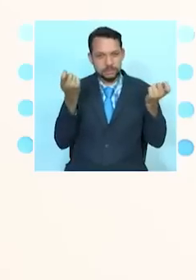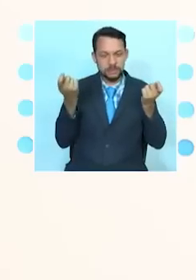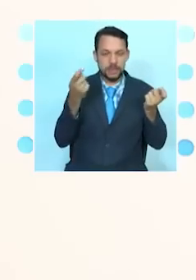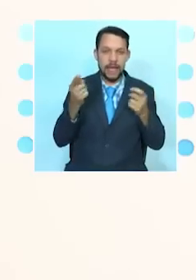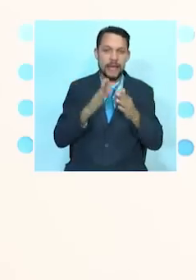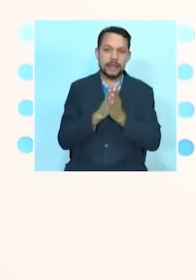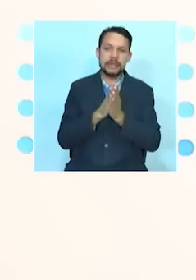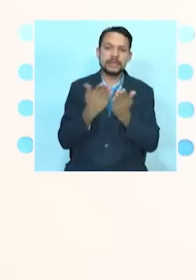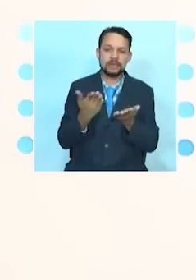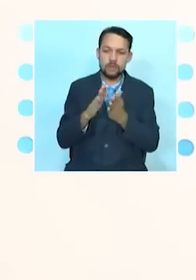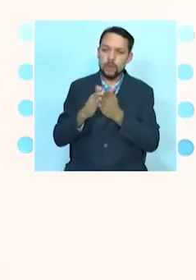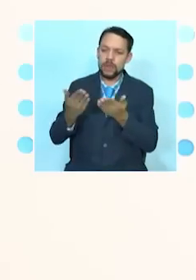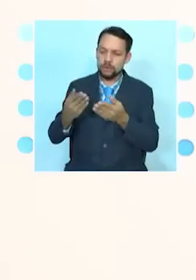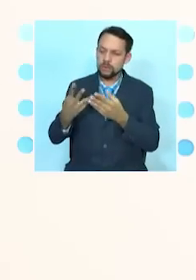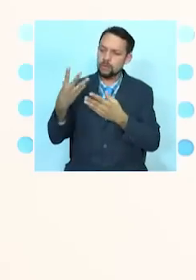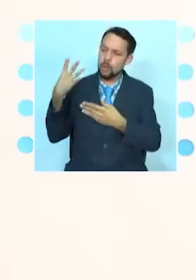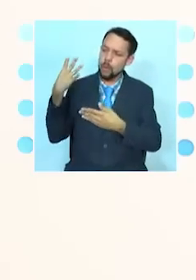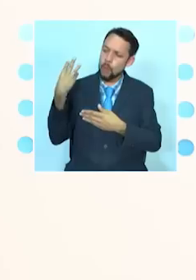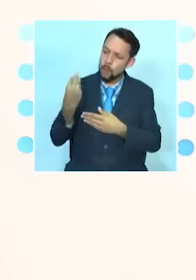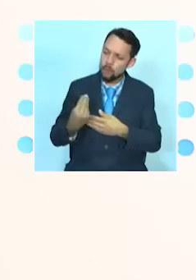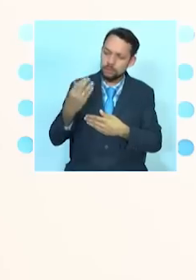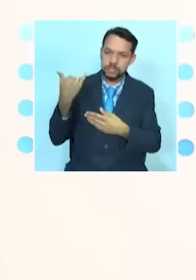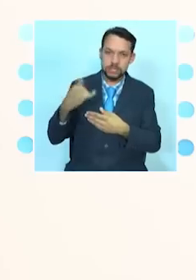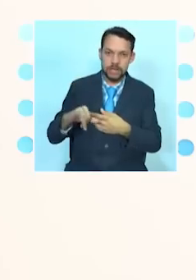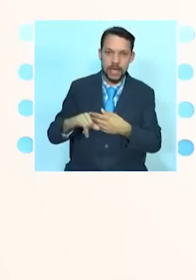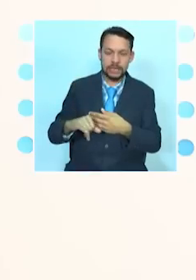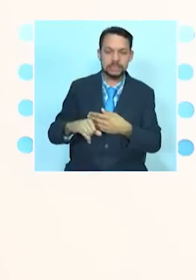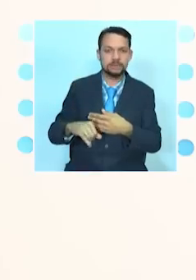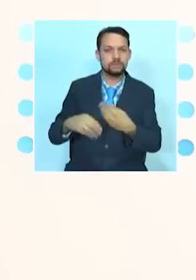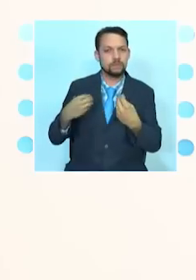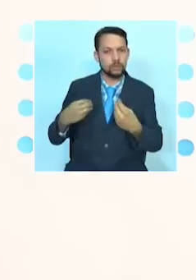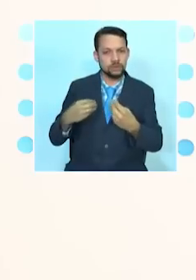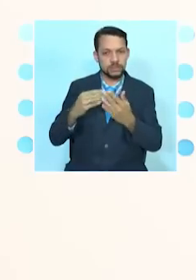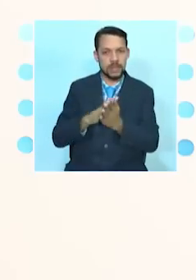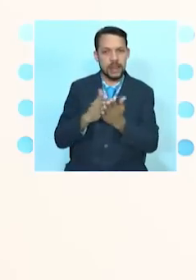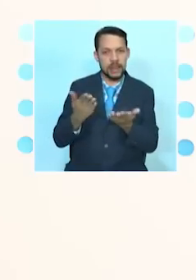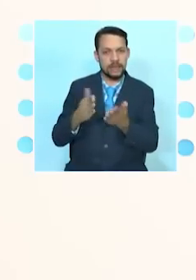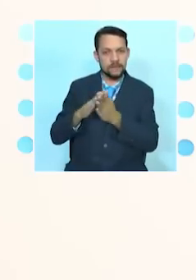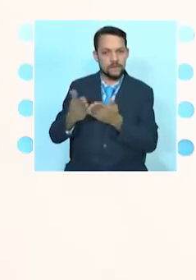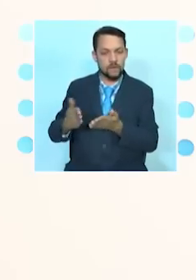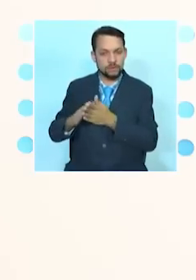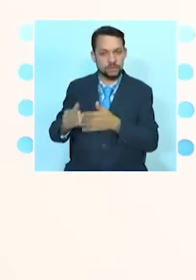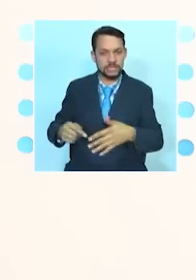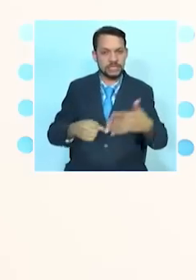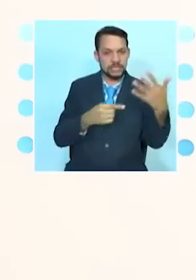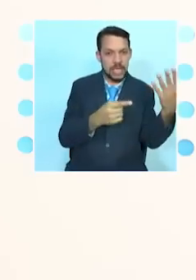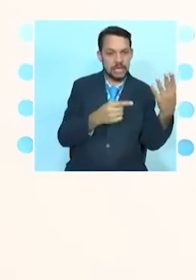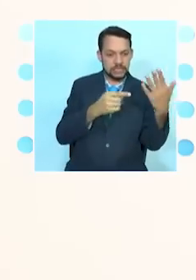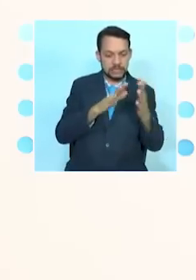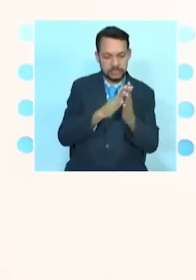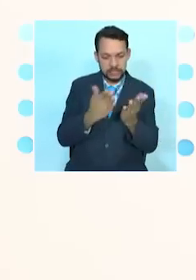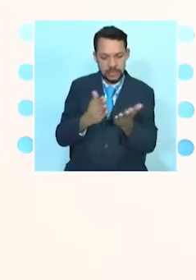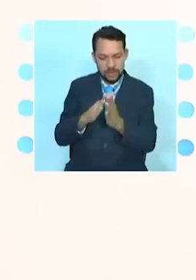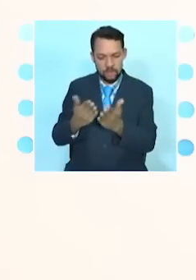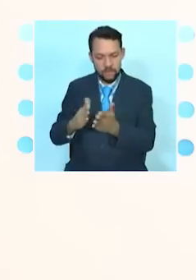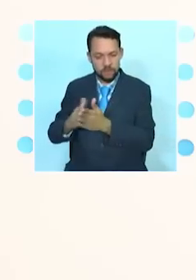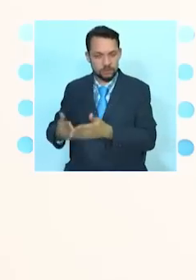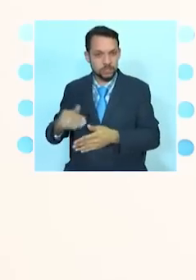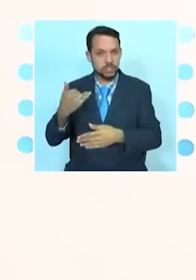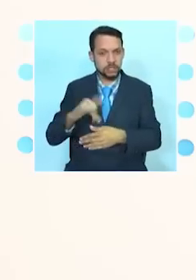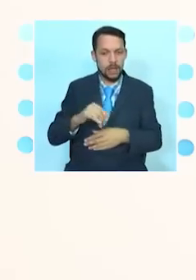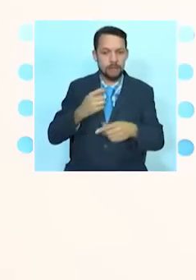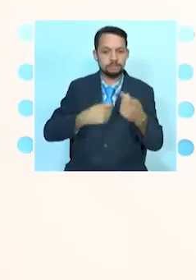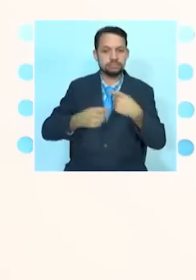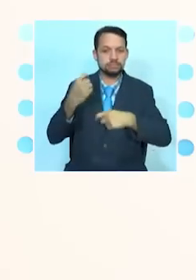que ya por su sexas sexto libros esto título ideas seis tiene ya en el mercado